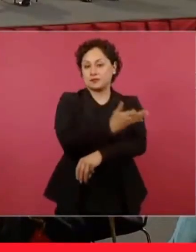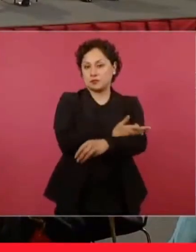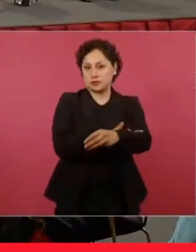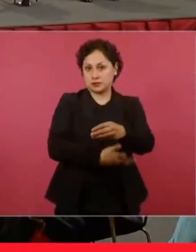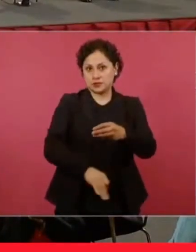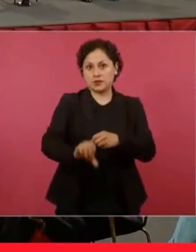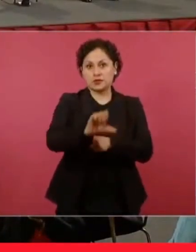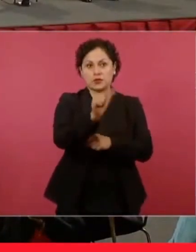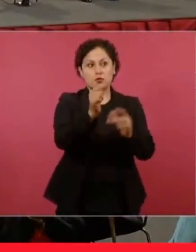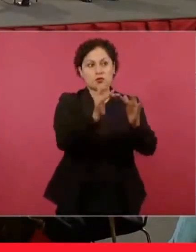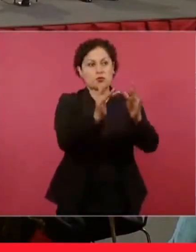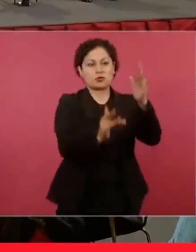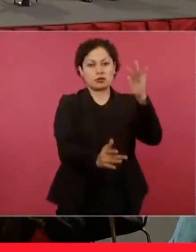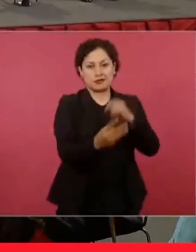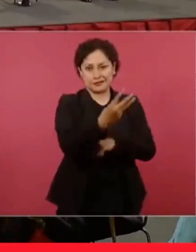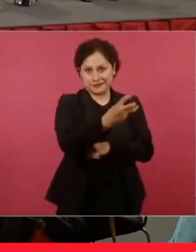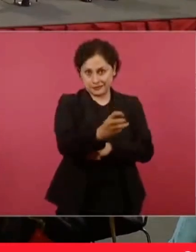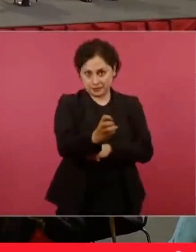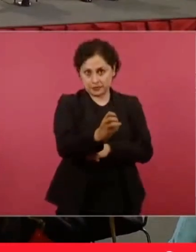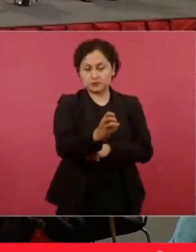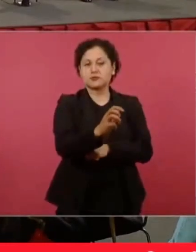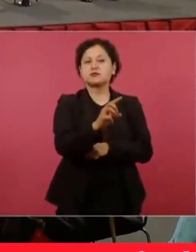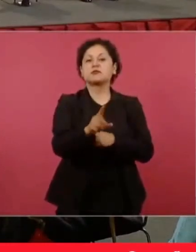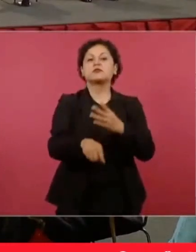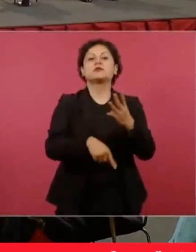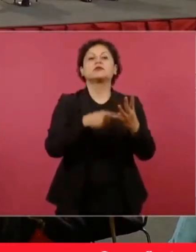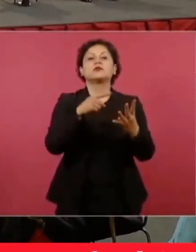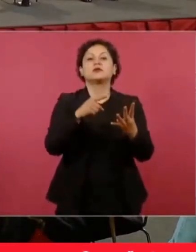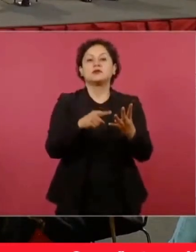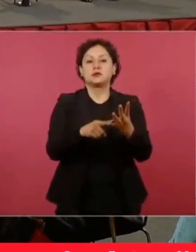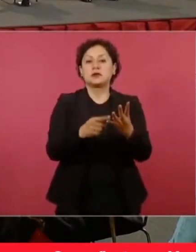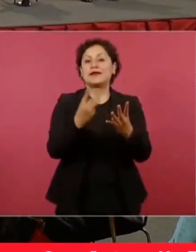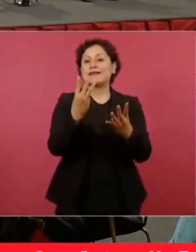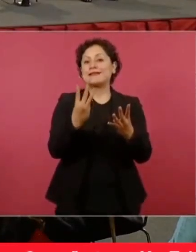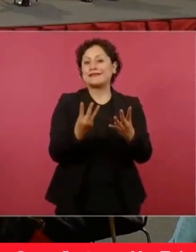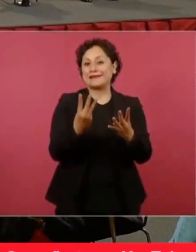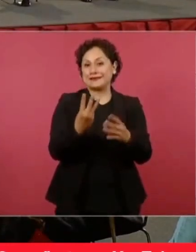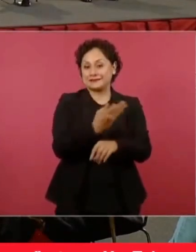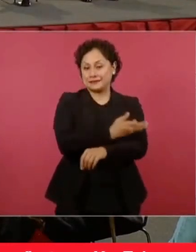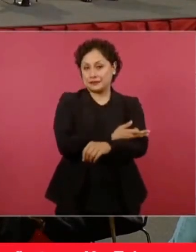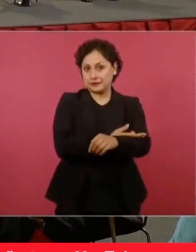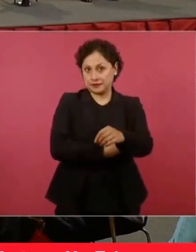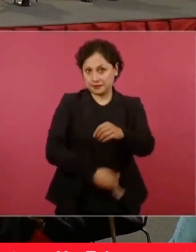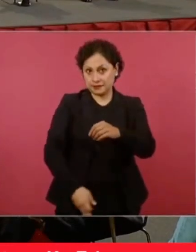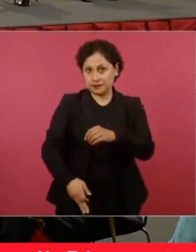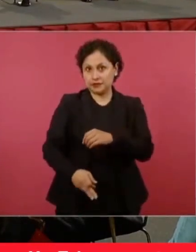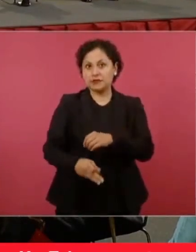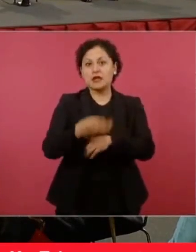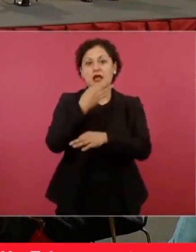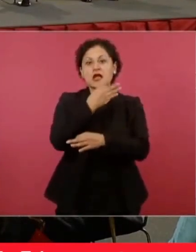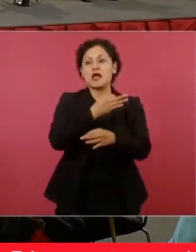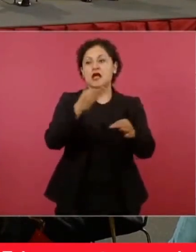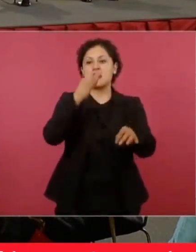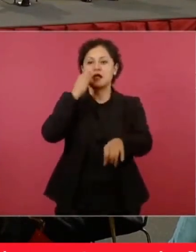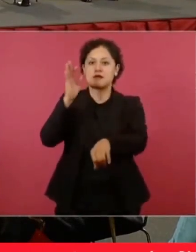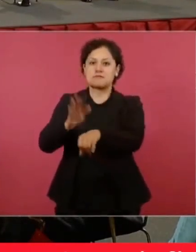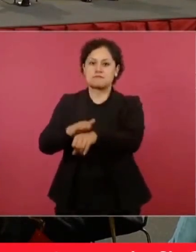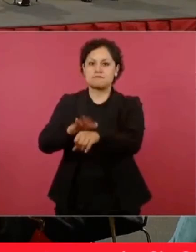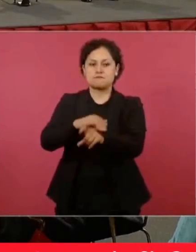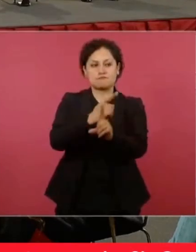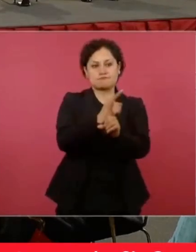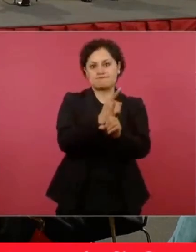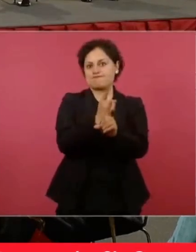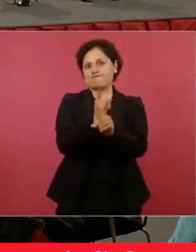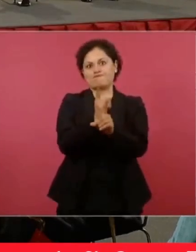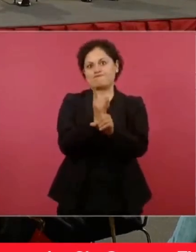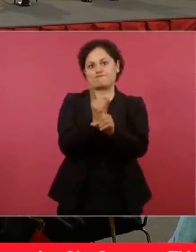con 300 megawatts. Y a las 15:02 declaramos el estado operativo de alerta, es